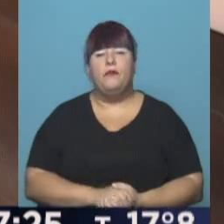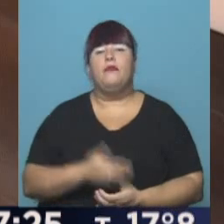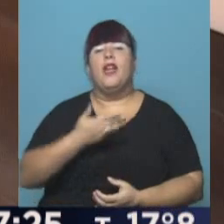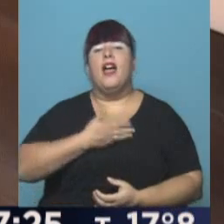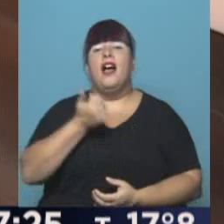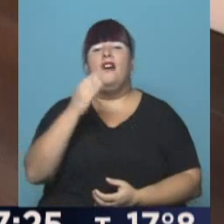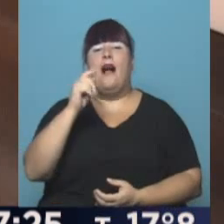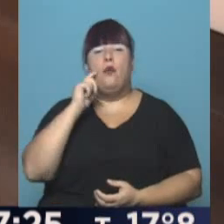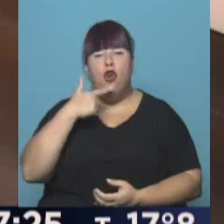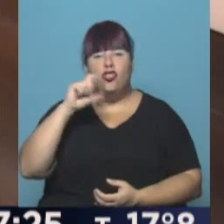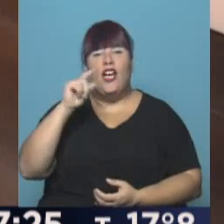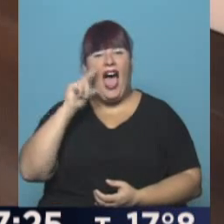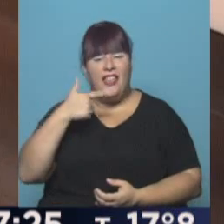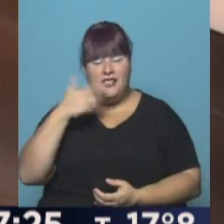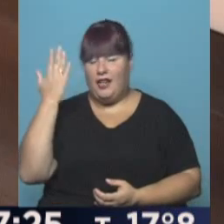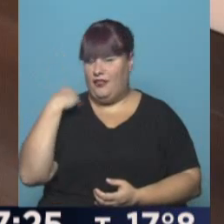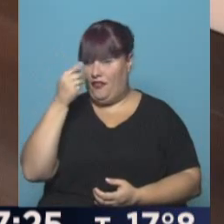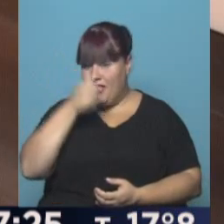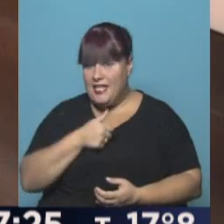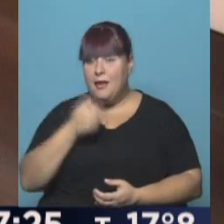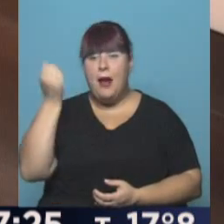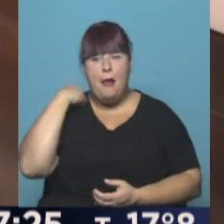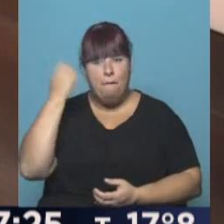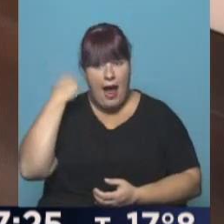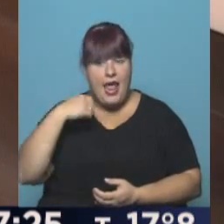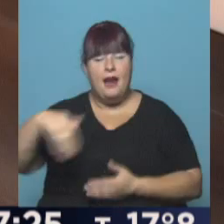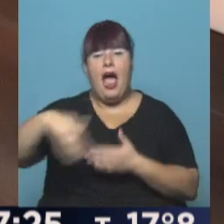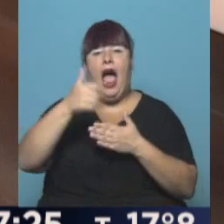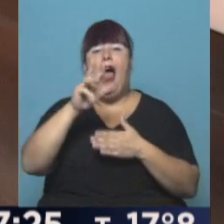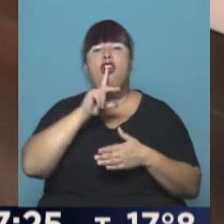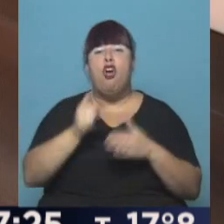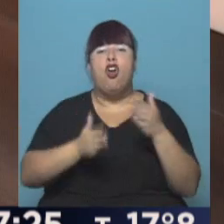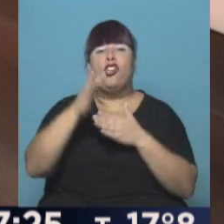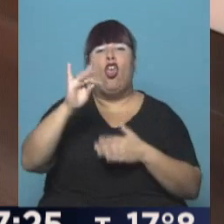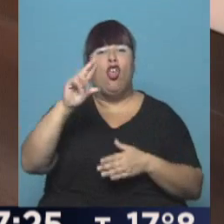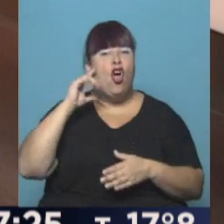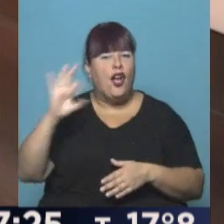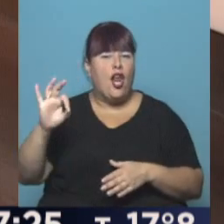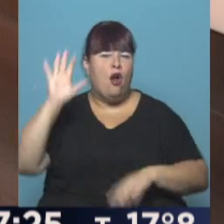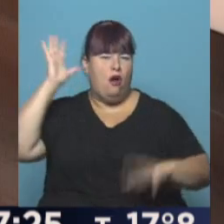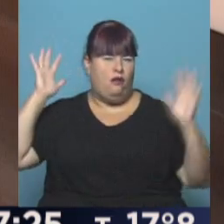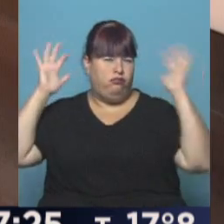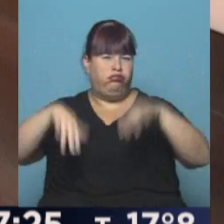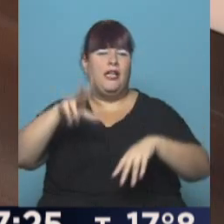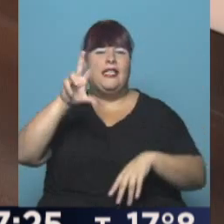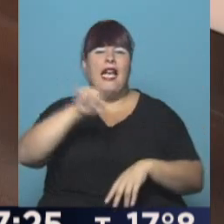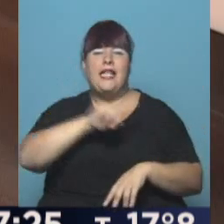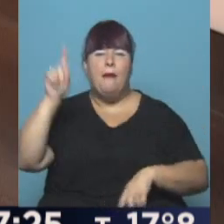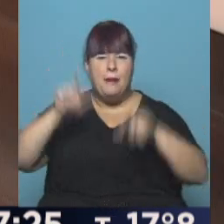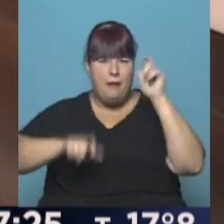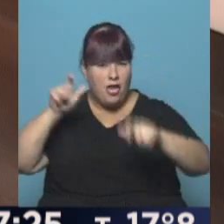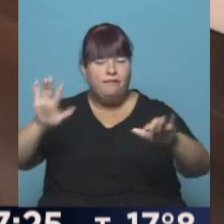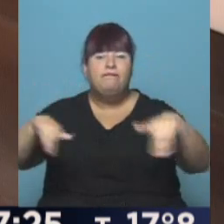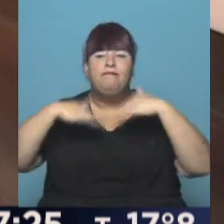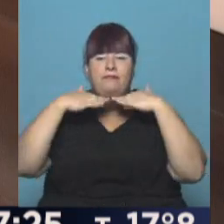Los fabulosos Cadillacs fueron protagonistas este fin de semana en Palermo, ahí en Alcorta y Dorrego, de una gran convocatoria. 30.000 personas fueron